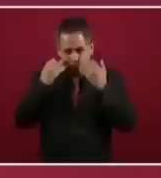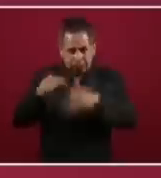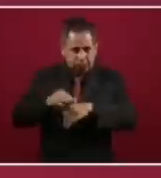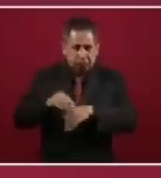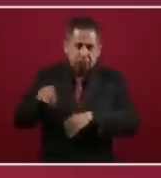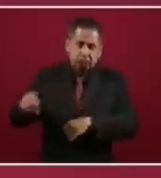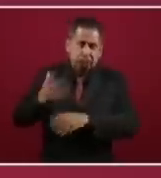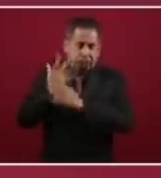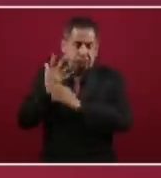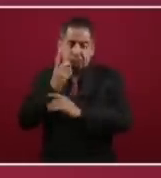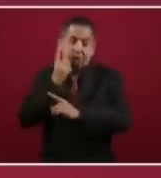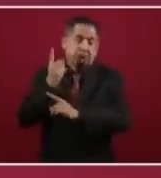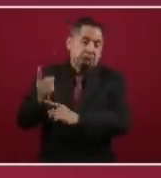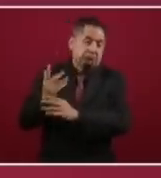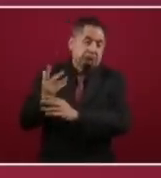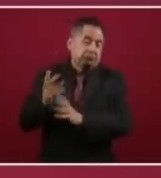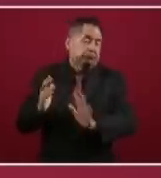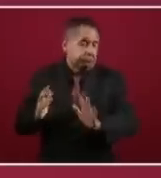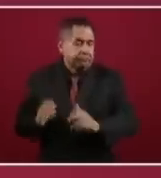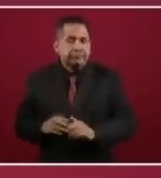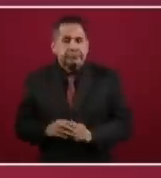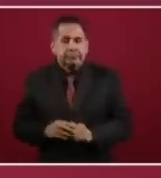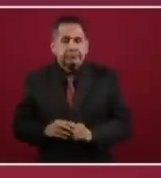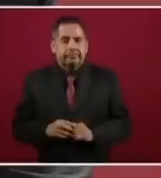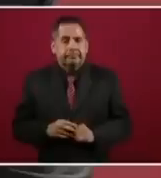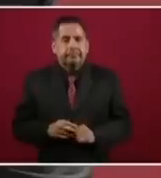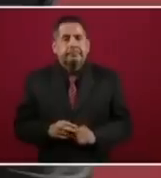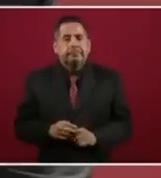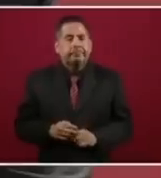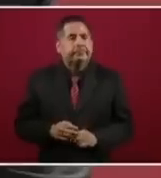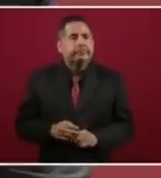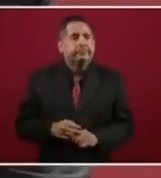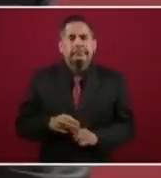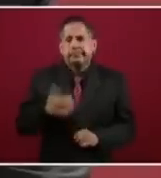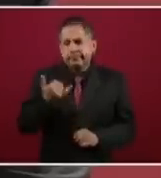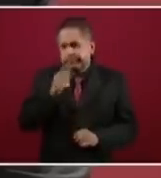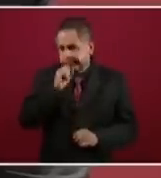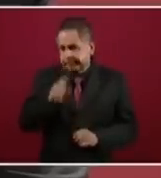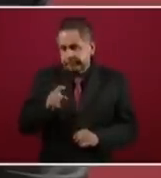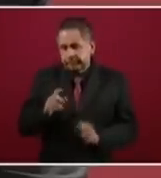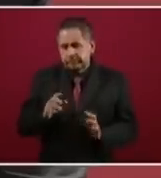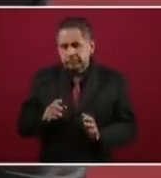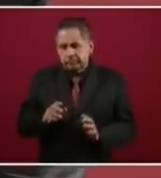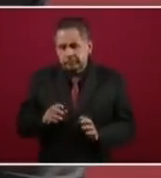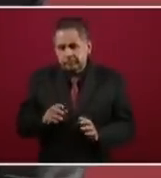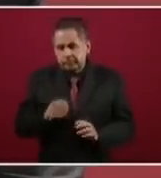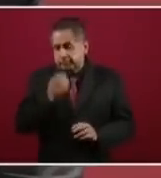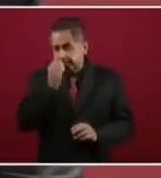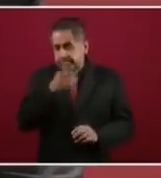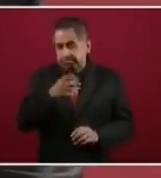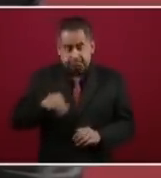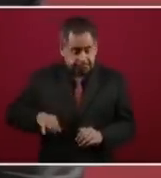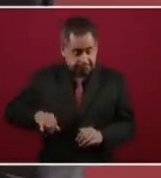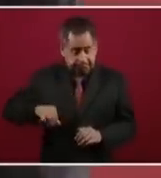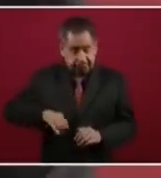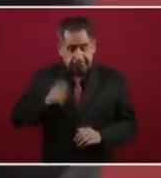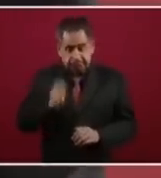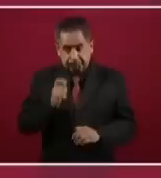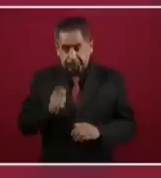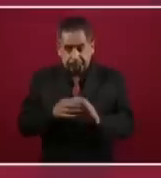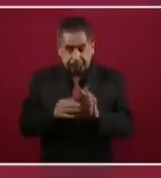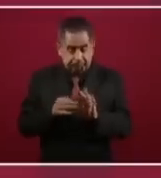testimonios. Y lo que sí resulta interesante, y